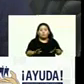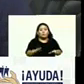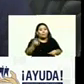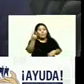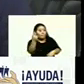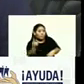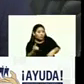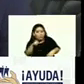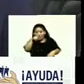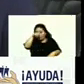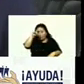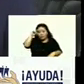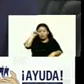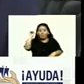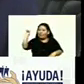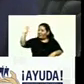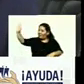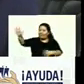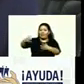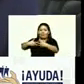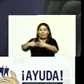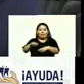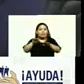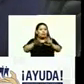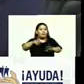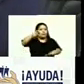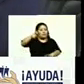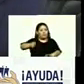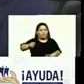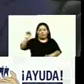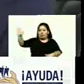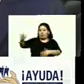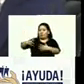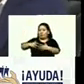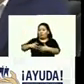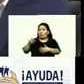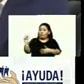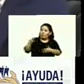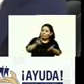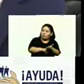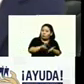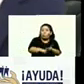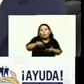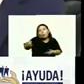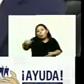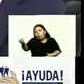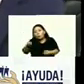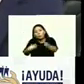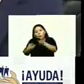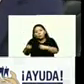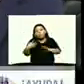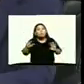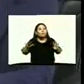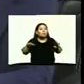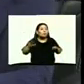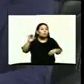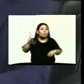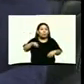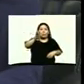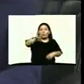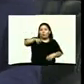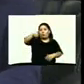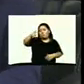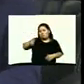empleador que nos dijo que sus solicitudes van a ser de 10 meses. Hay otros que nos dijeron que su solicitud es de 4